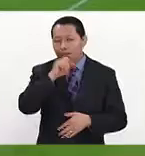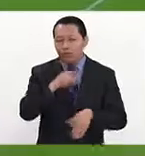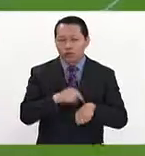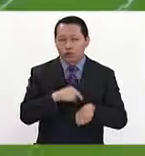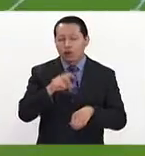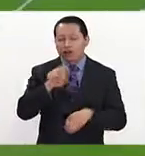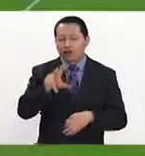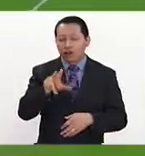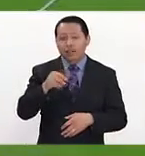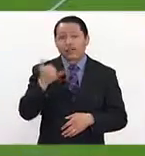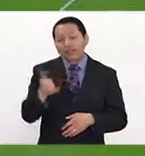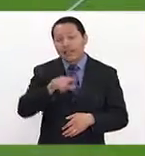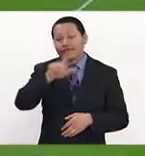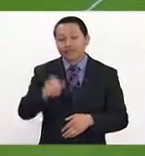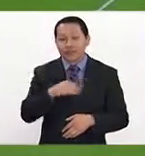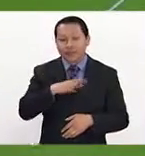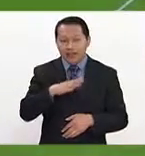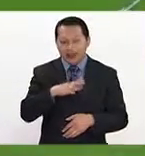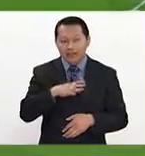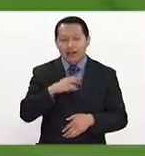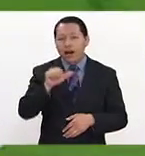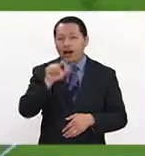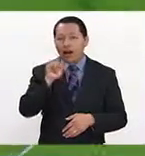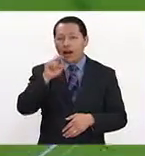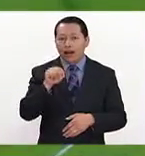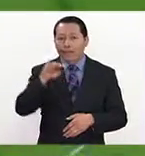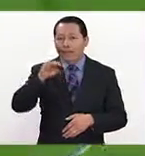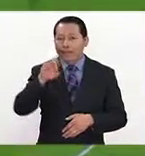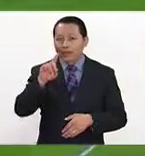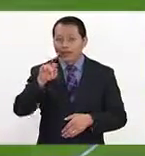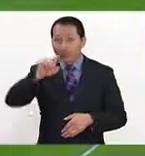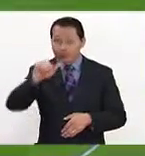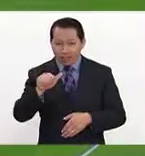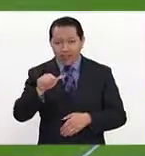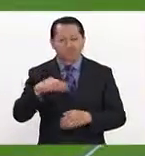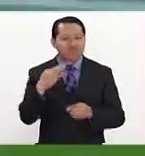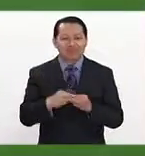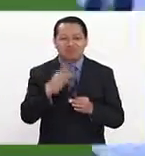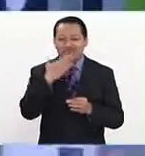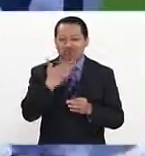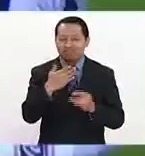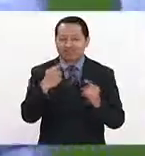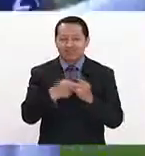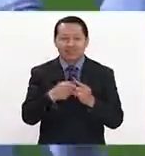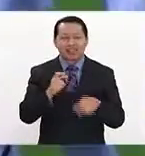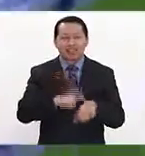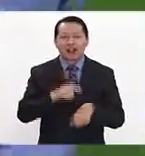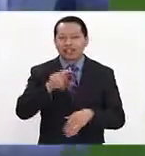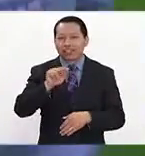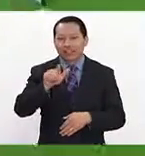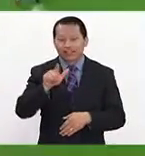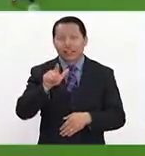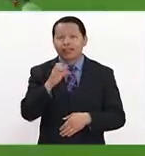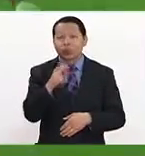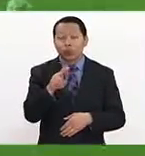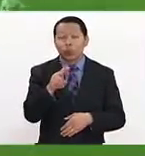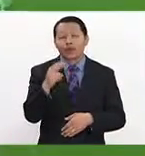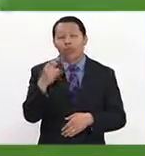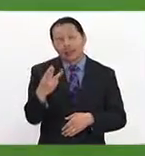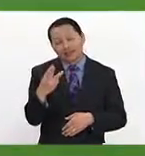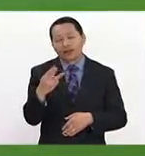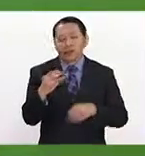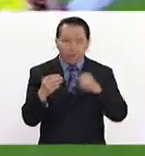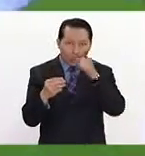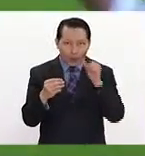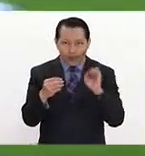minuto 38. Y posteriormente, Alan Mendoza cierra de buena forma este centro al 87. Pumas 3, Juárez 0.